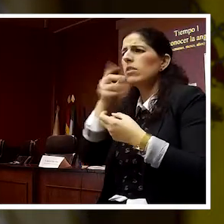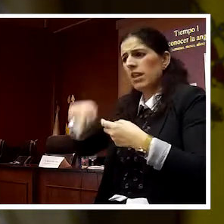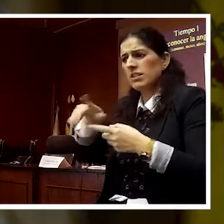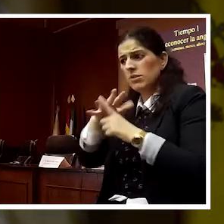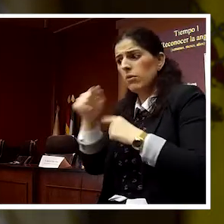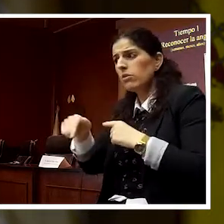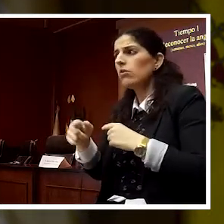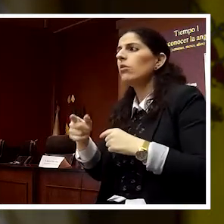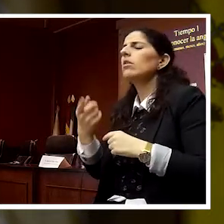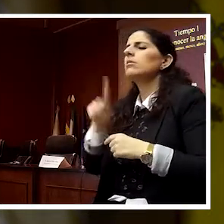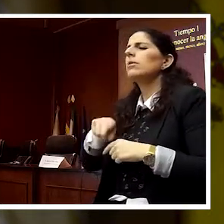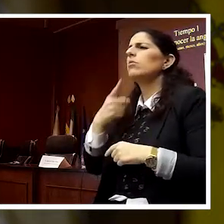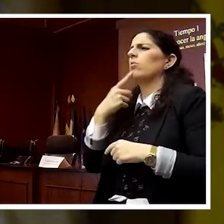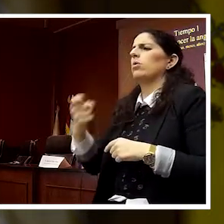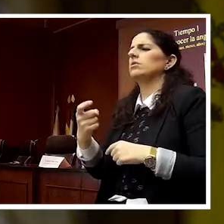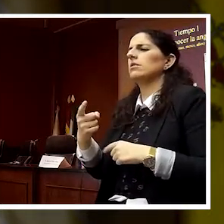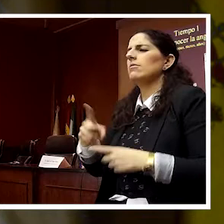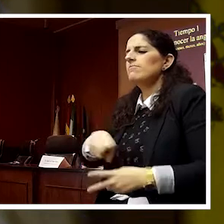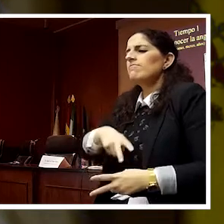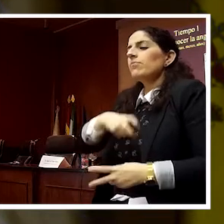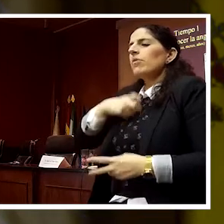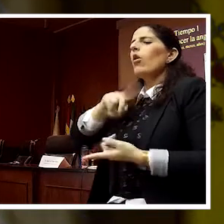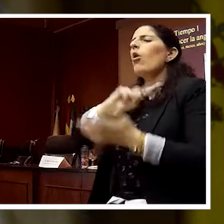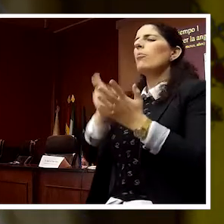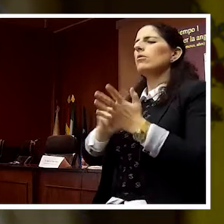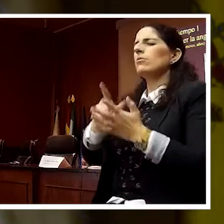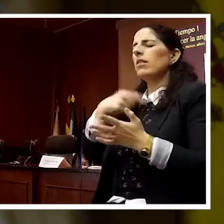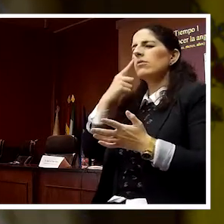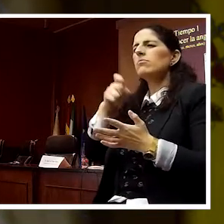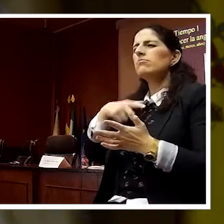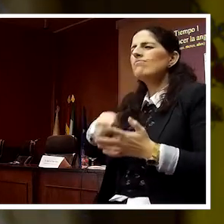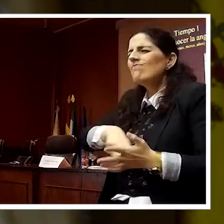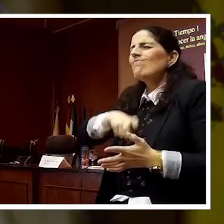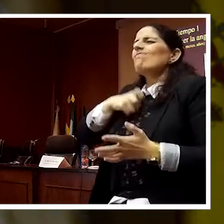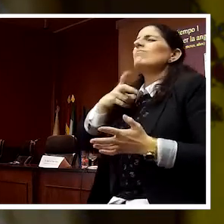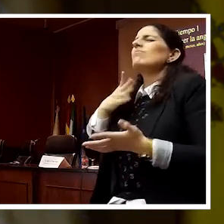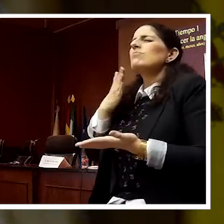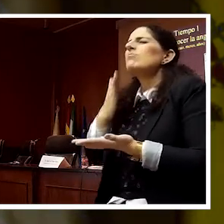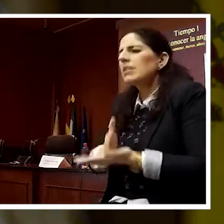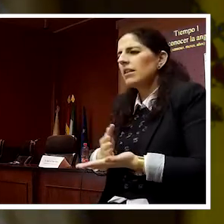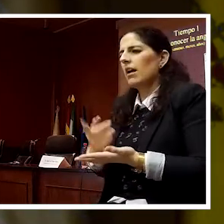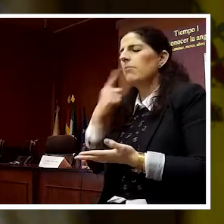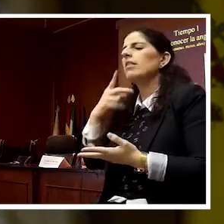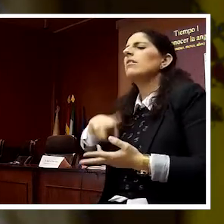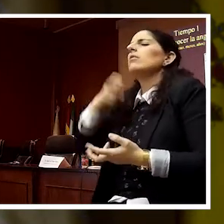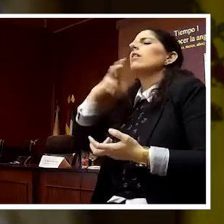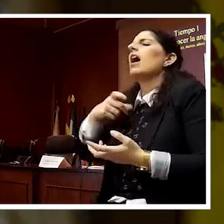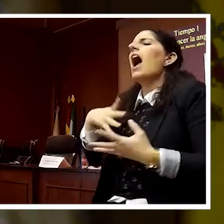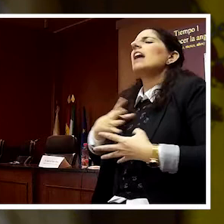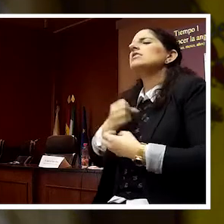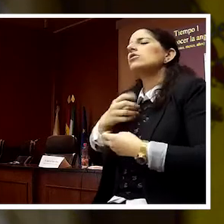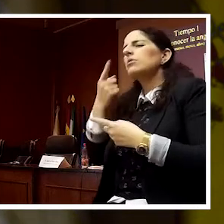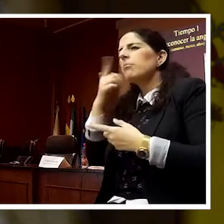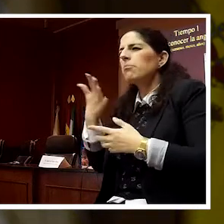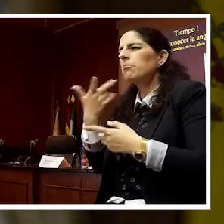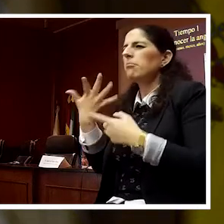una dificultad para llenar el pecho de aire. Es lo que reconocemos como disnea ansiosa. Quiere